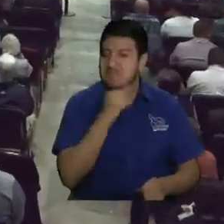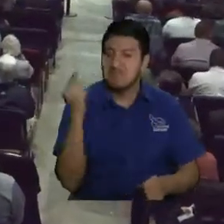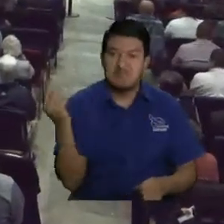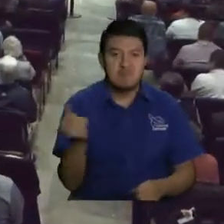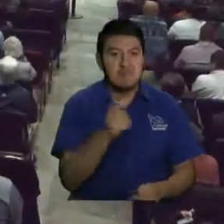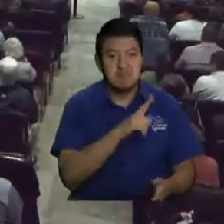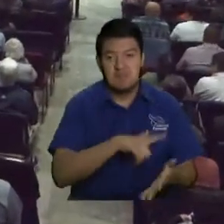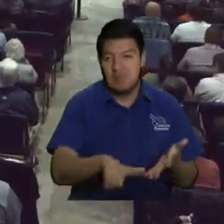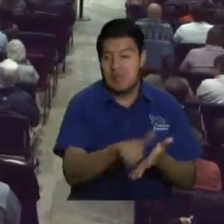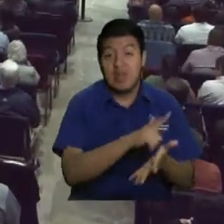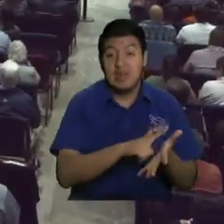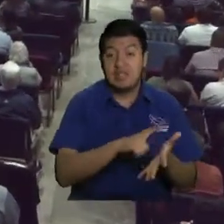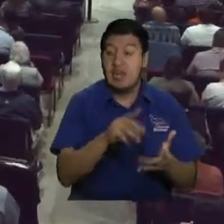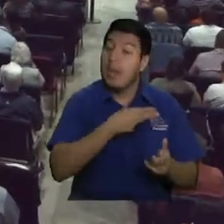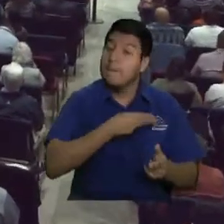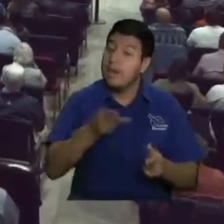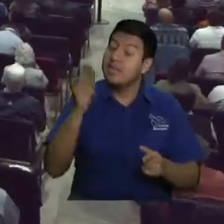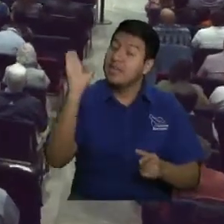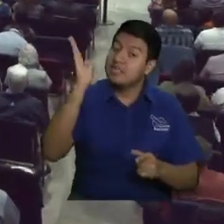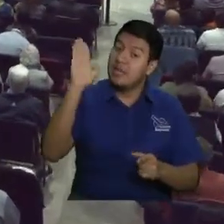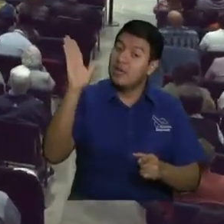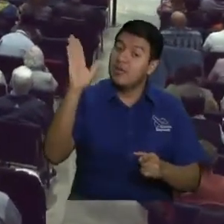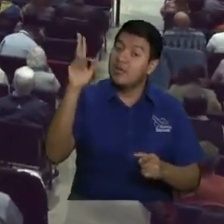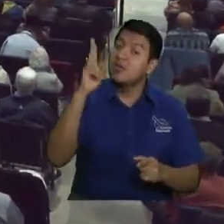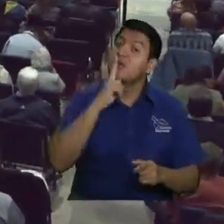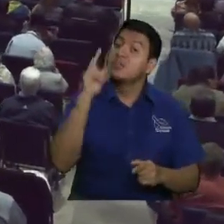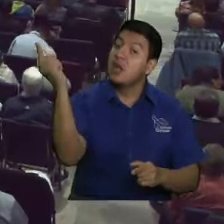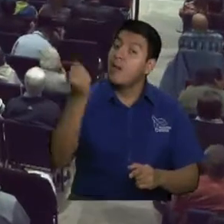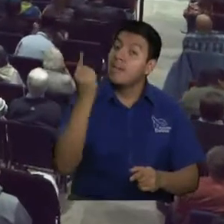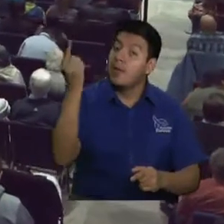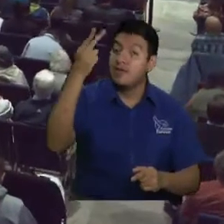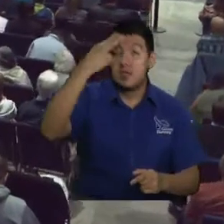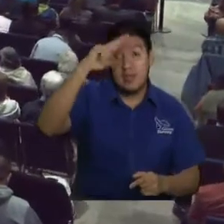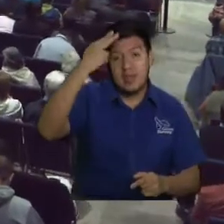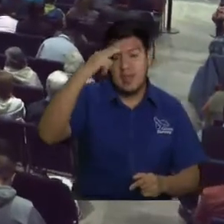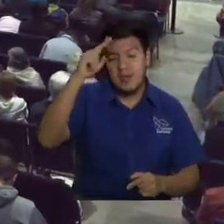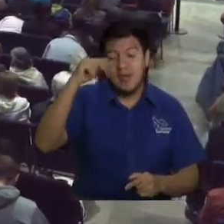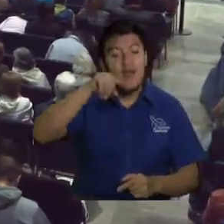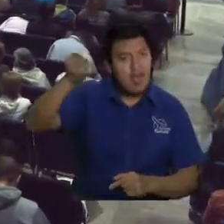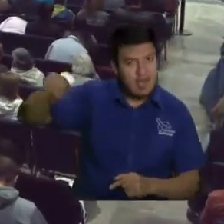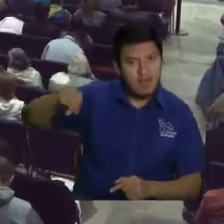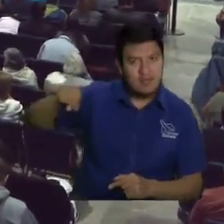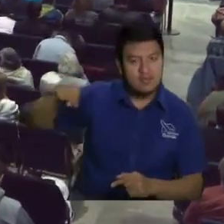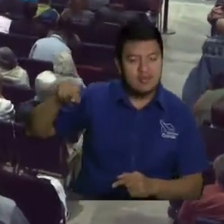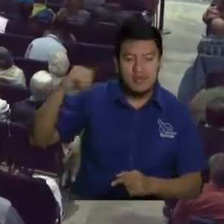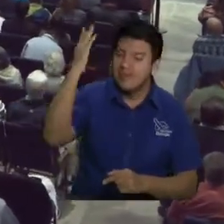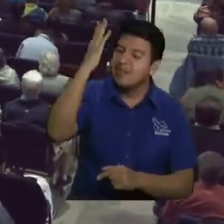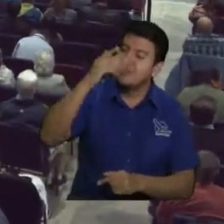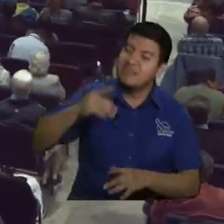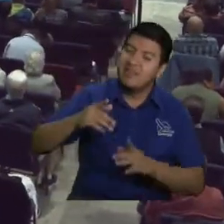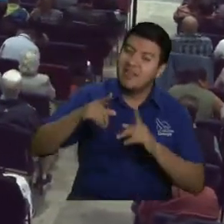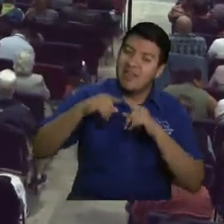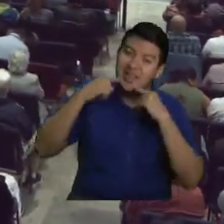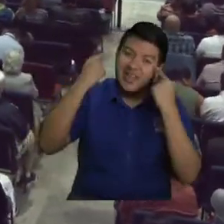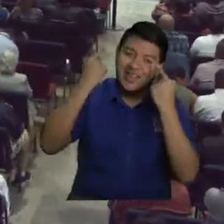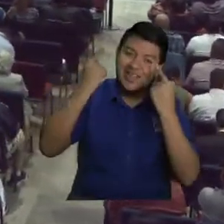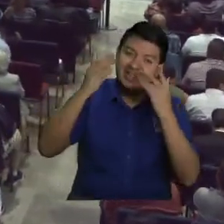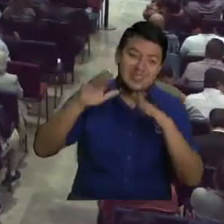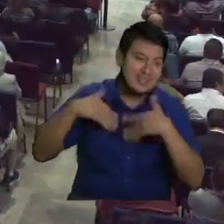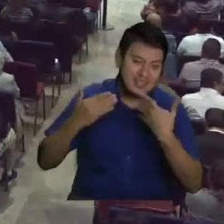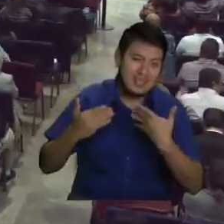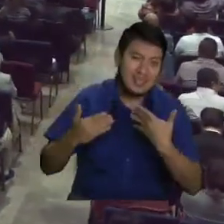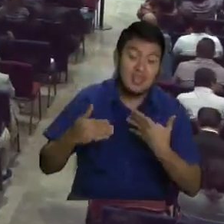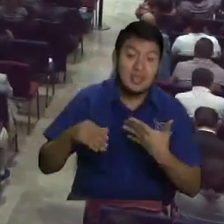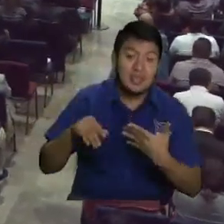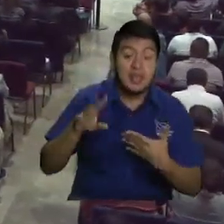Allá le mandan muchos saludos, los hermanos están bien contentos, ellos siempre vienen, tal vez usted no los conoce, pero